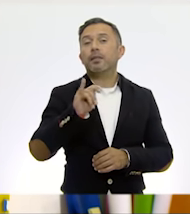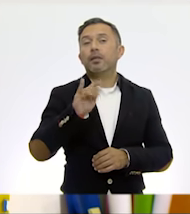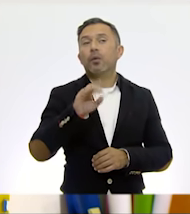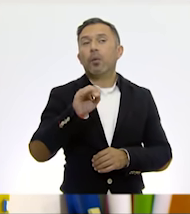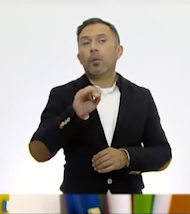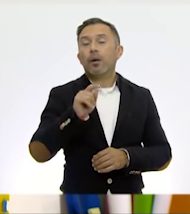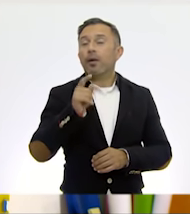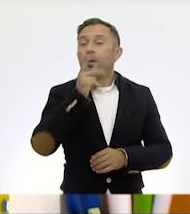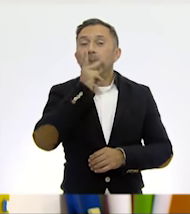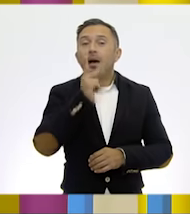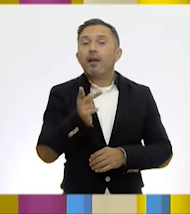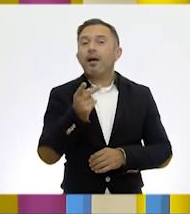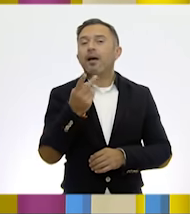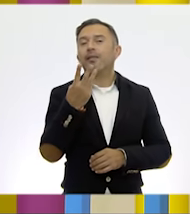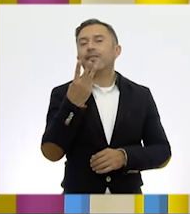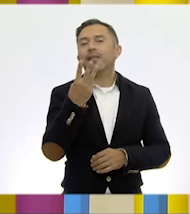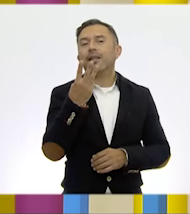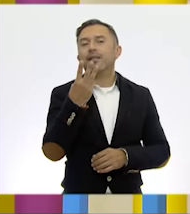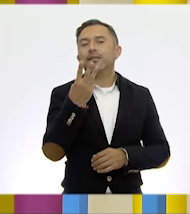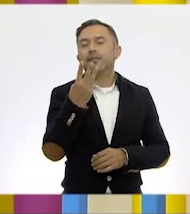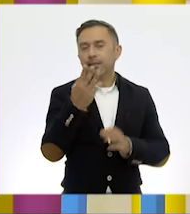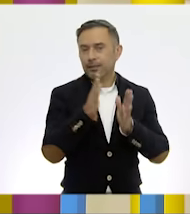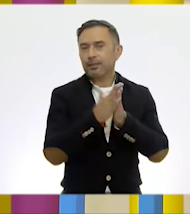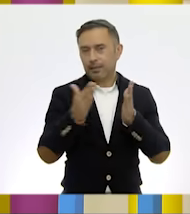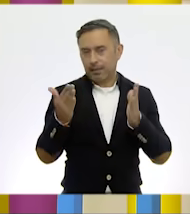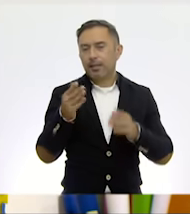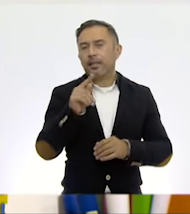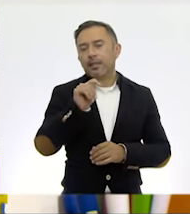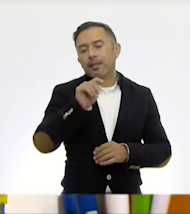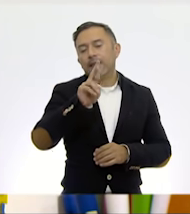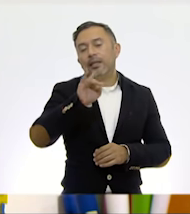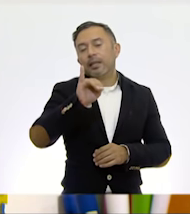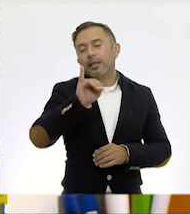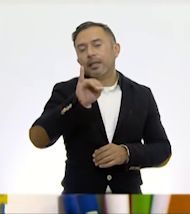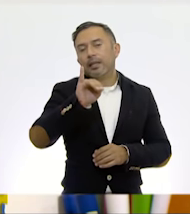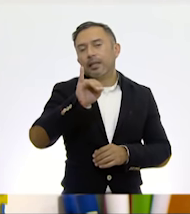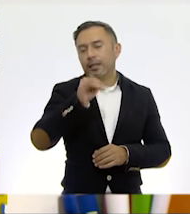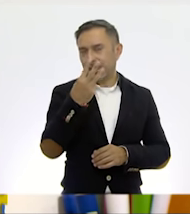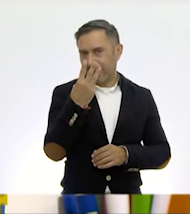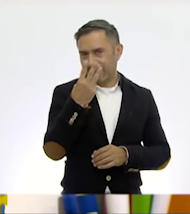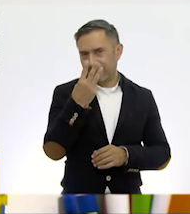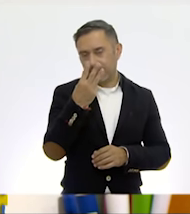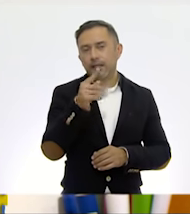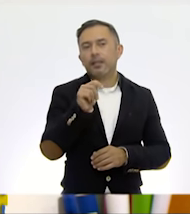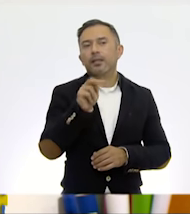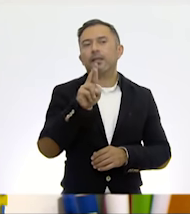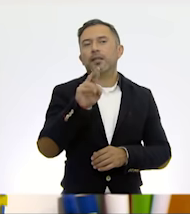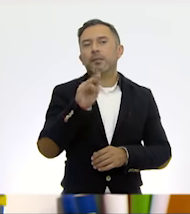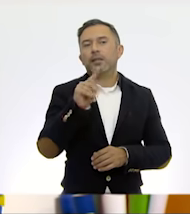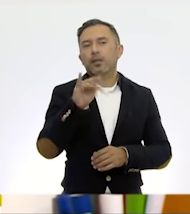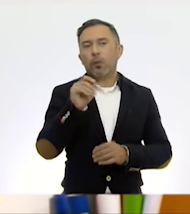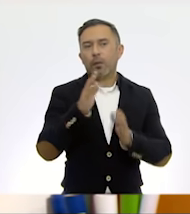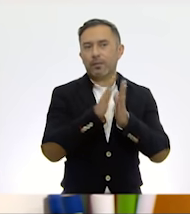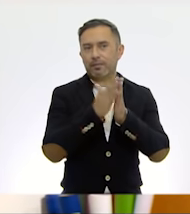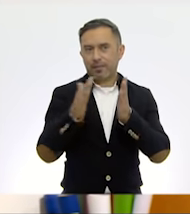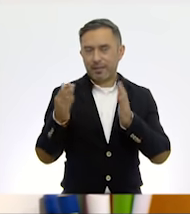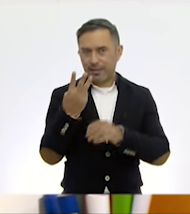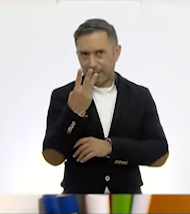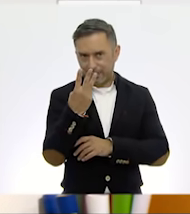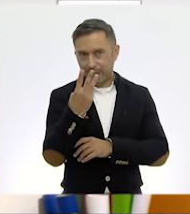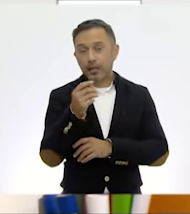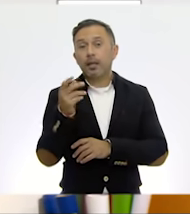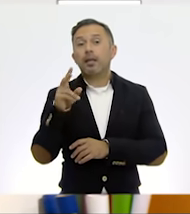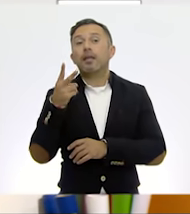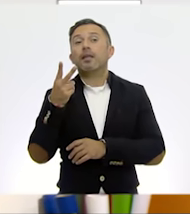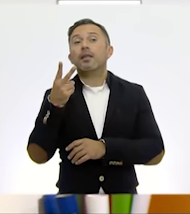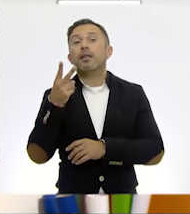tri. Tri, como si fuéramos a decir tres. Es decir, un tríptico viene en tres partes y un díptico en